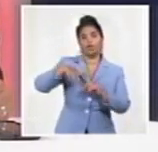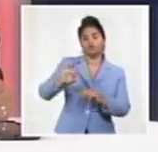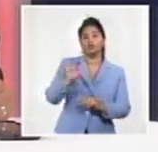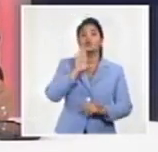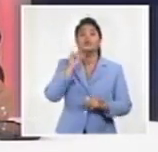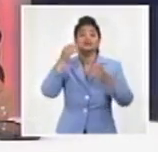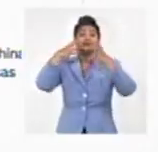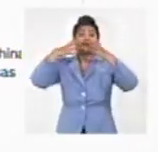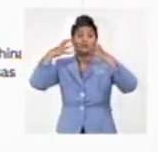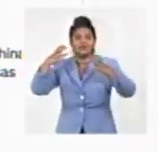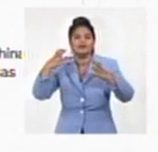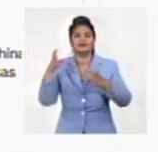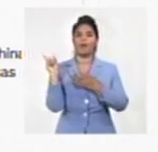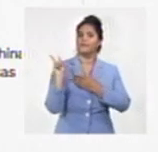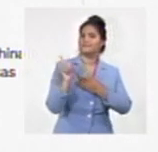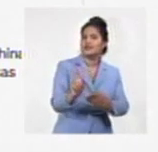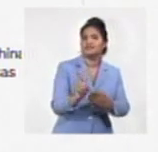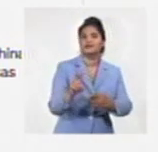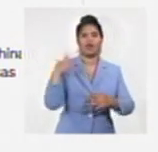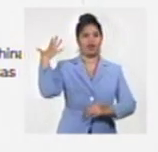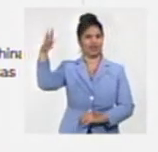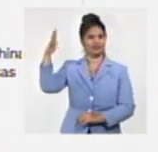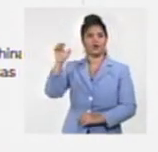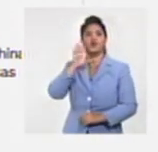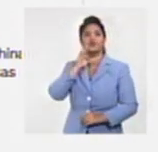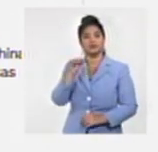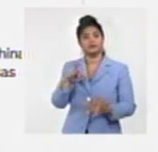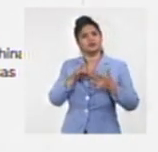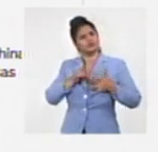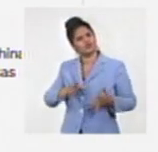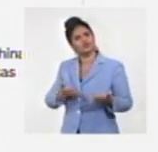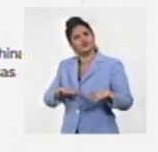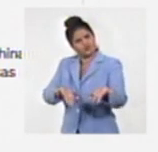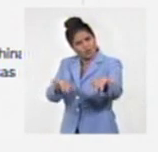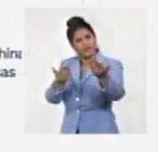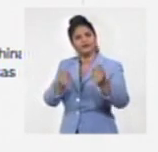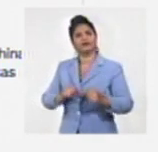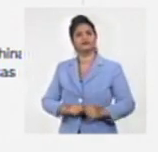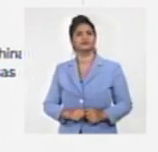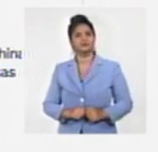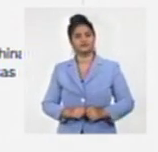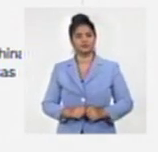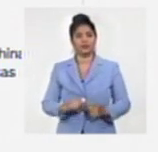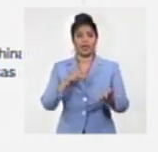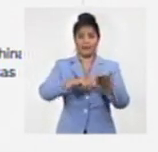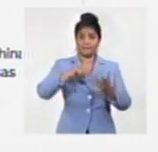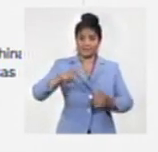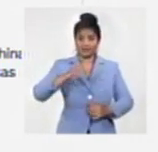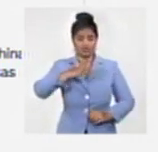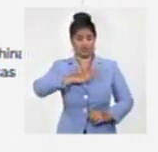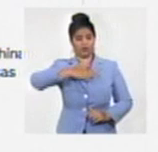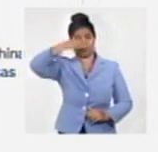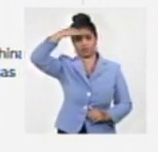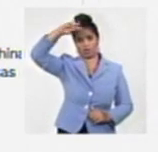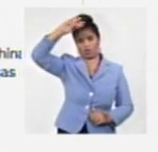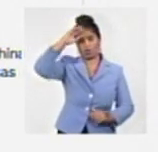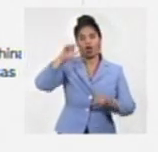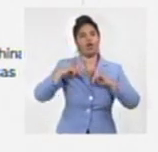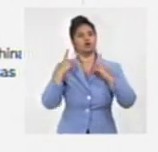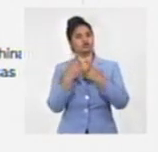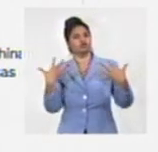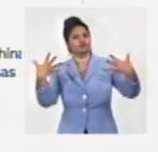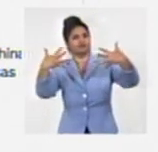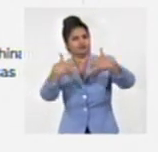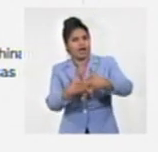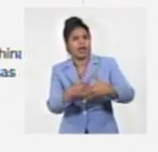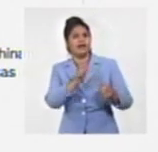y expresó en Twitter: éxitos, querido hermano Díaz-Canel. Desde el Partido Comunista de Cuba nos unimos en el esfuerzo del Estado y el